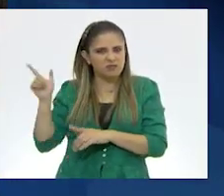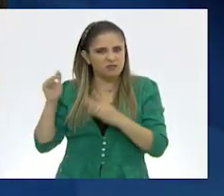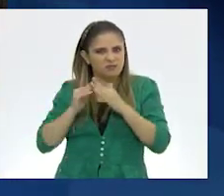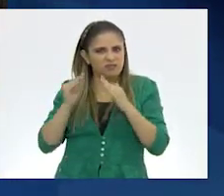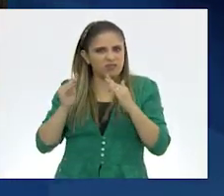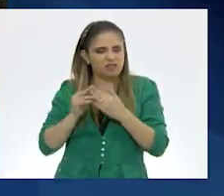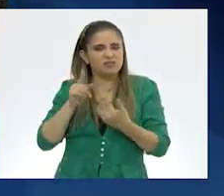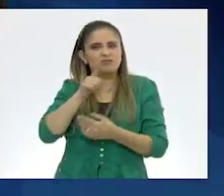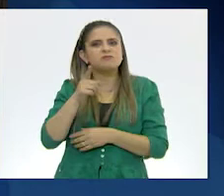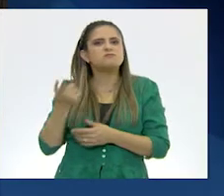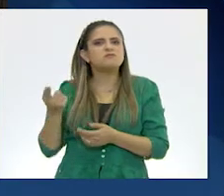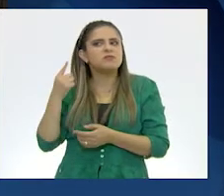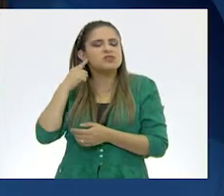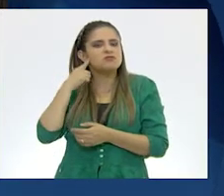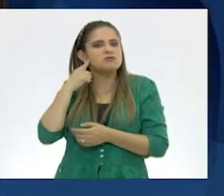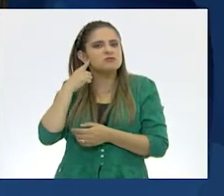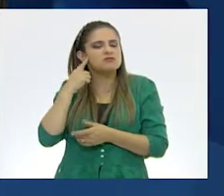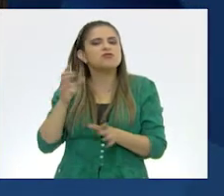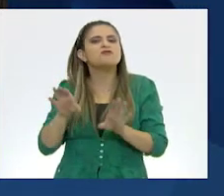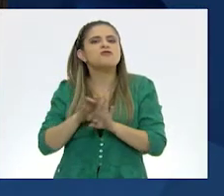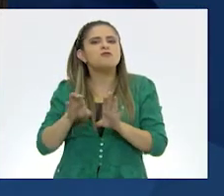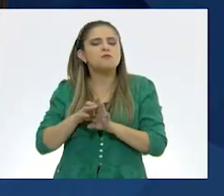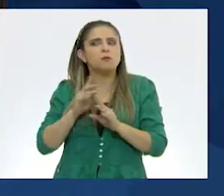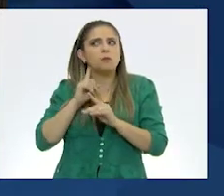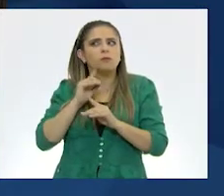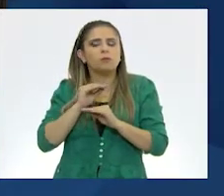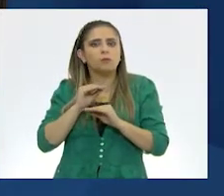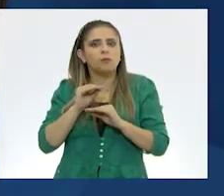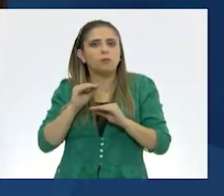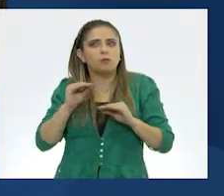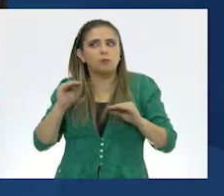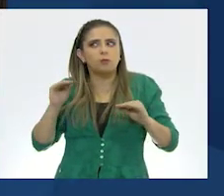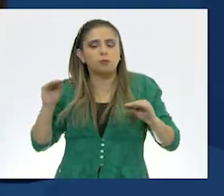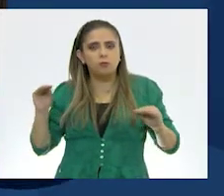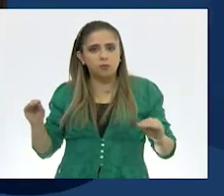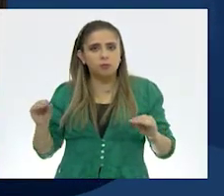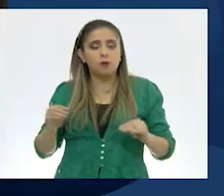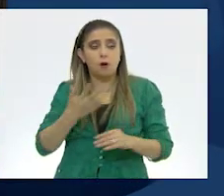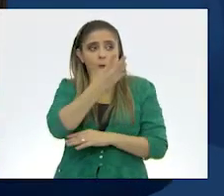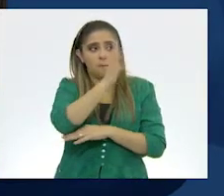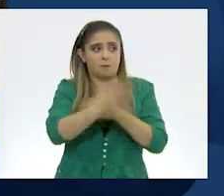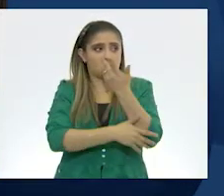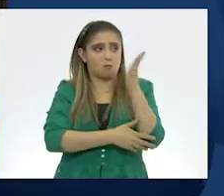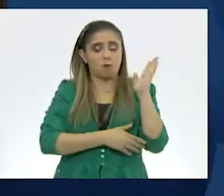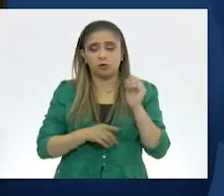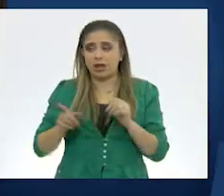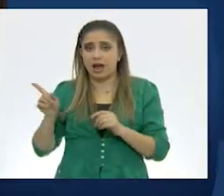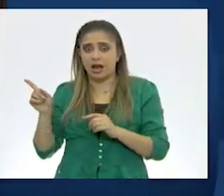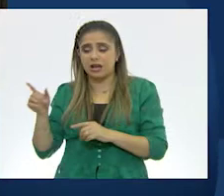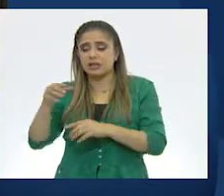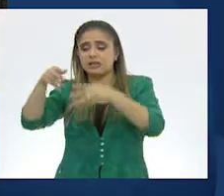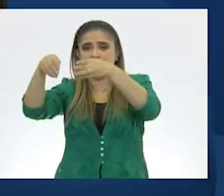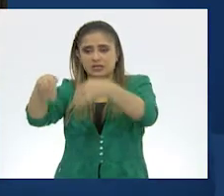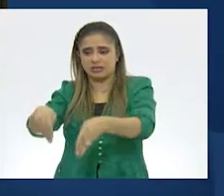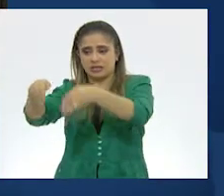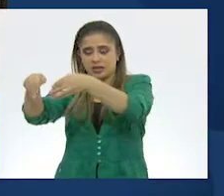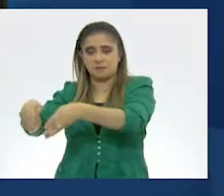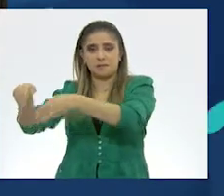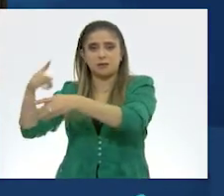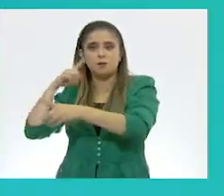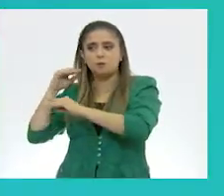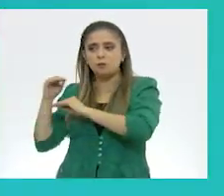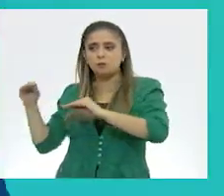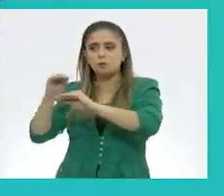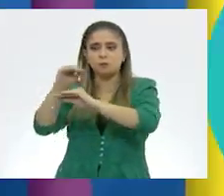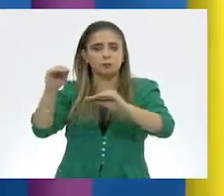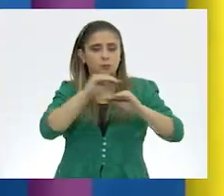podría escucharse en ese lugar el silencio? ¿Sería muy diferente al del bosque o al de un cementerio? Espero que